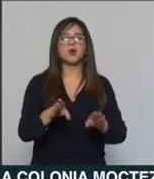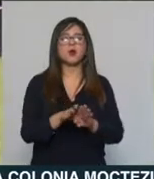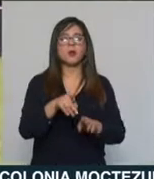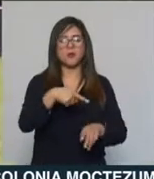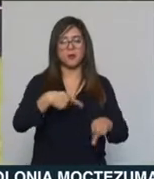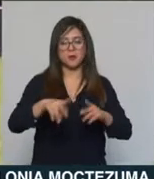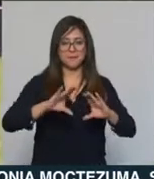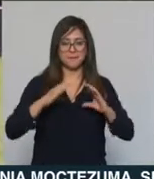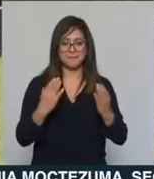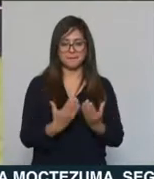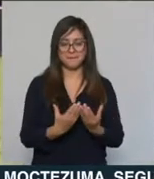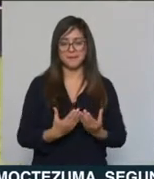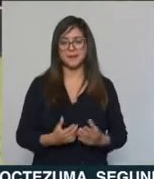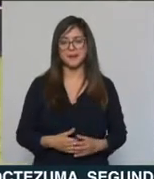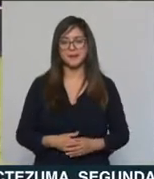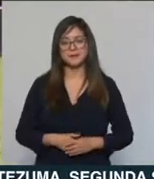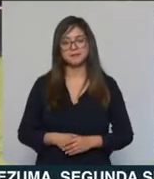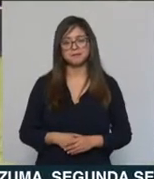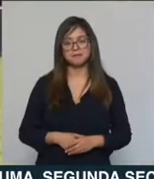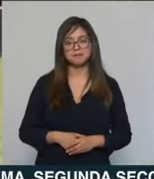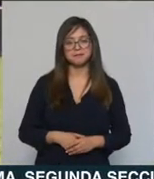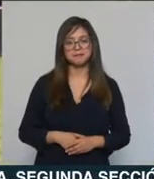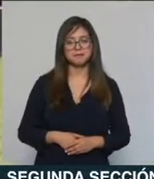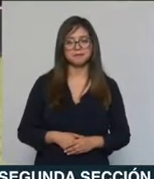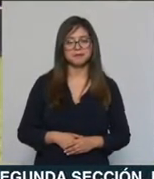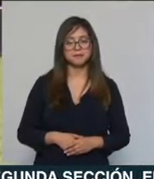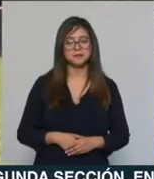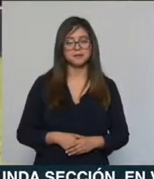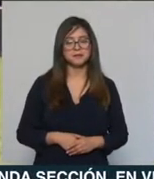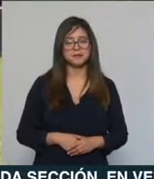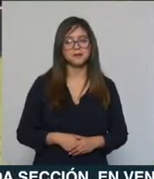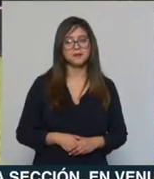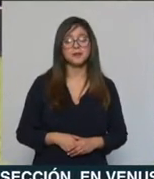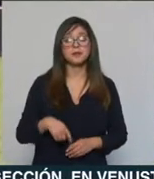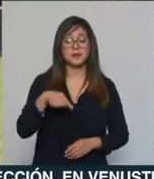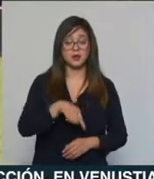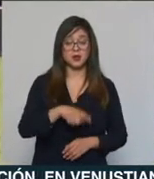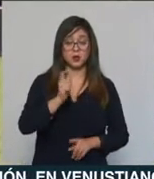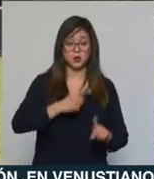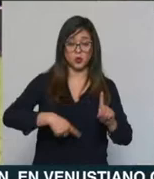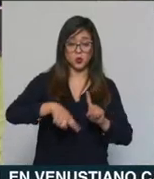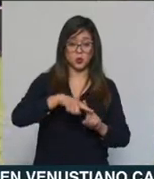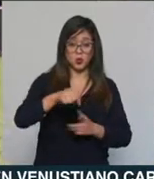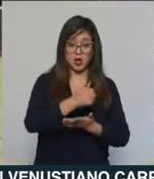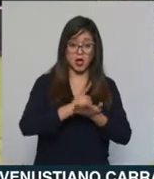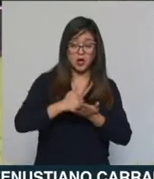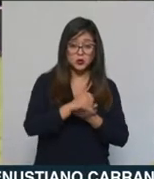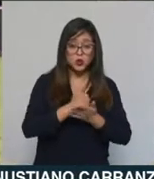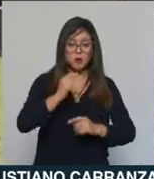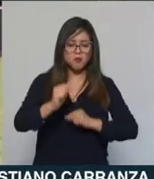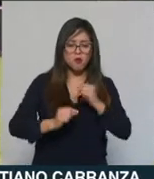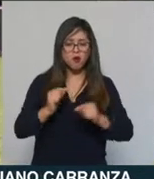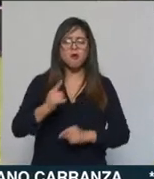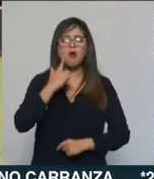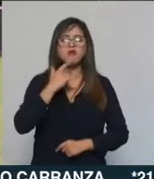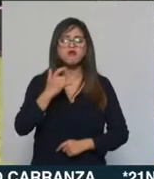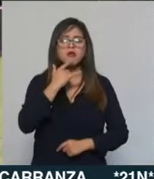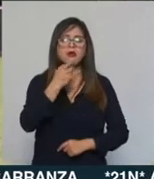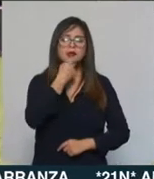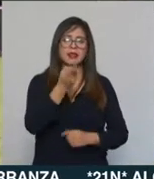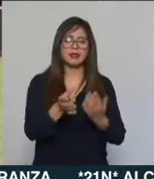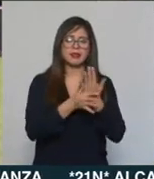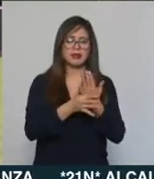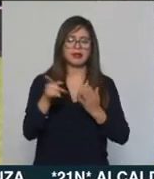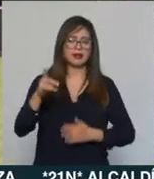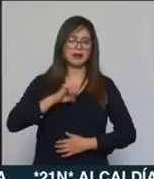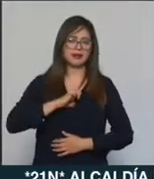contras. La regularidad ha sido uno de los sellos distintivos que ha hecho que el Cruz Azul llegue a estas instancias. Así lo recalcó